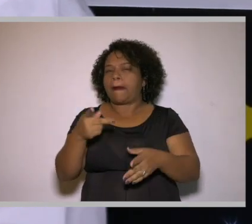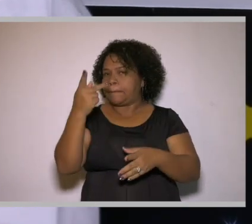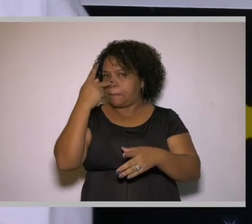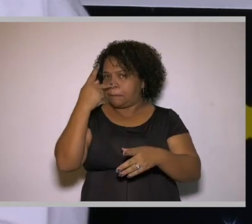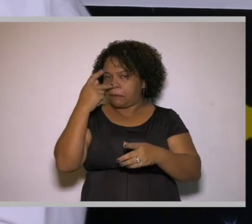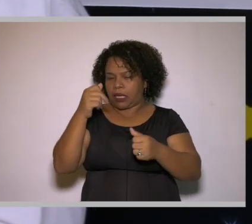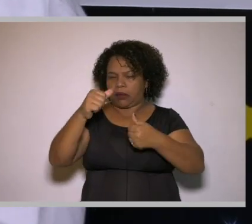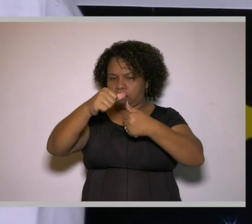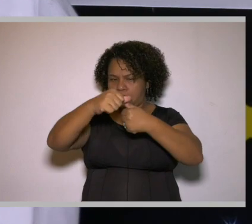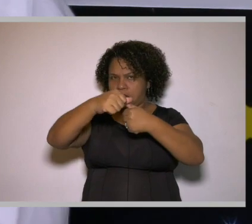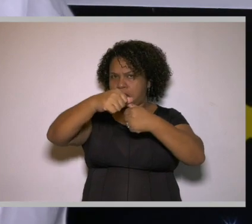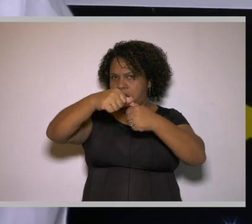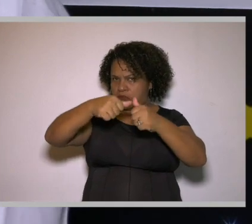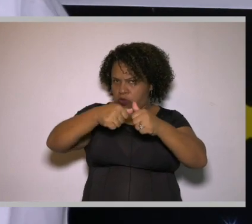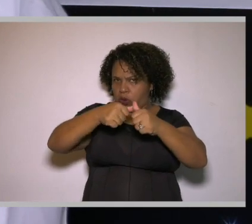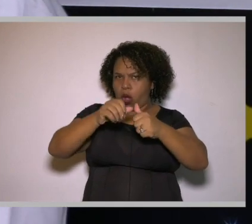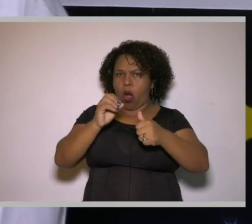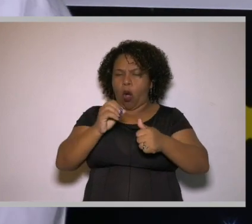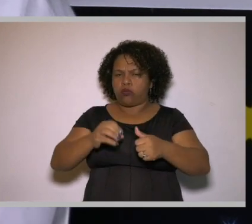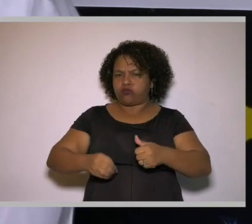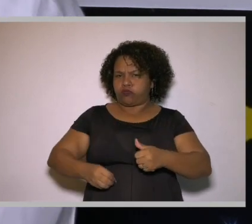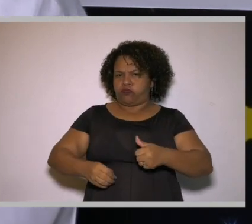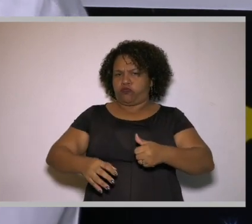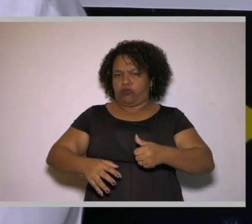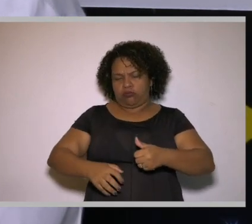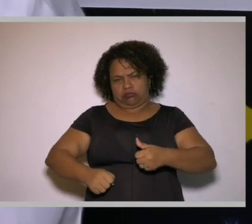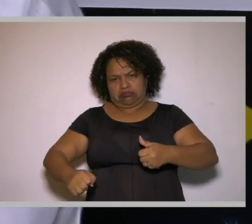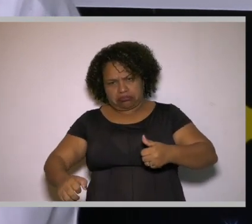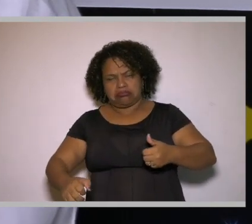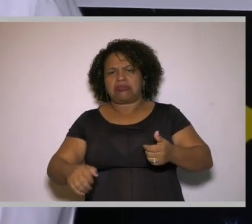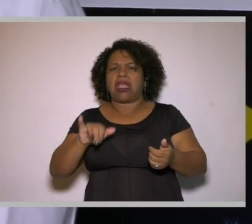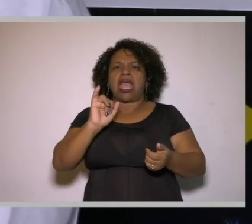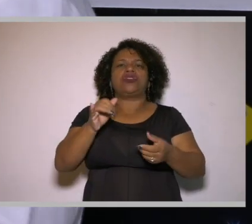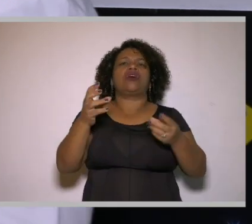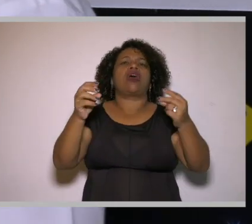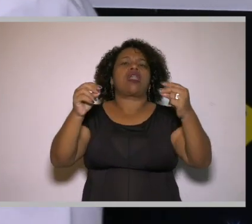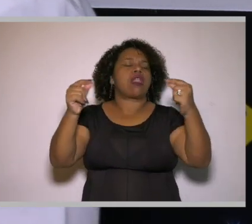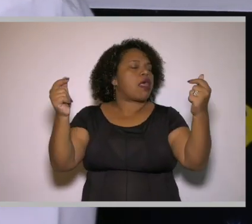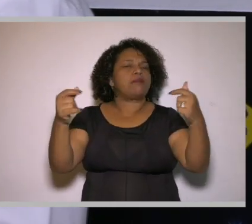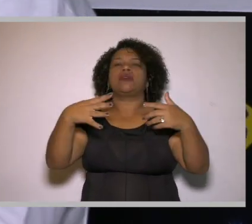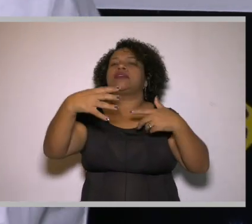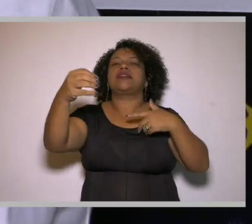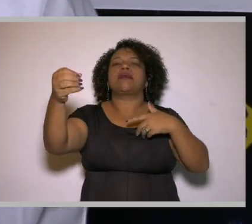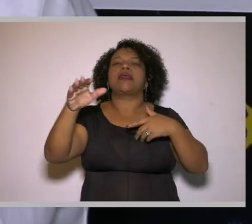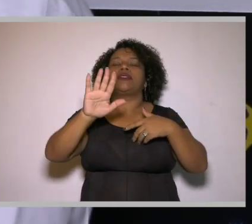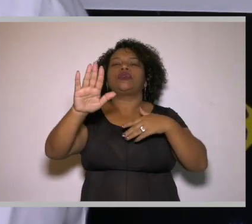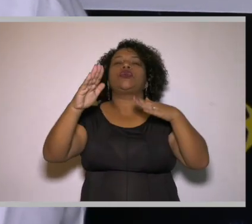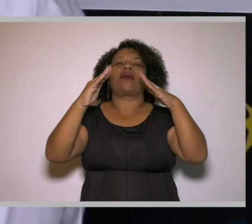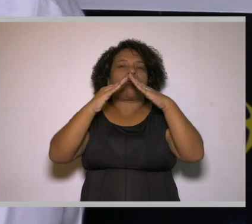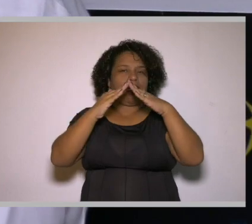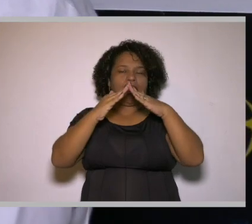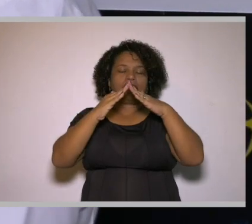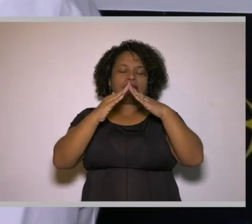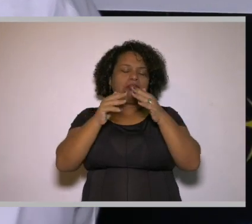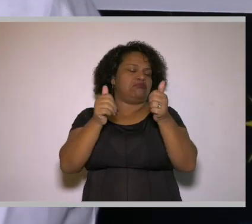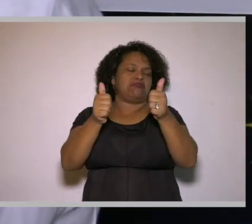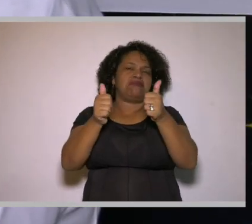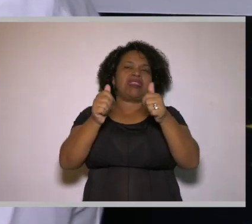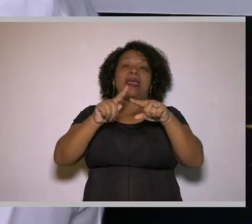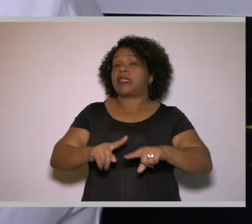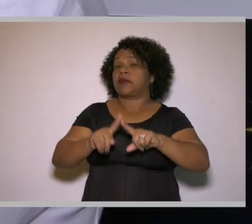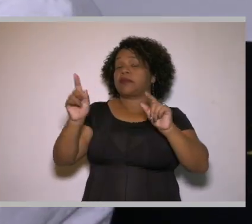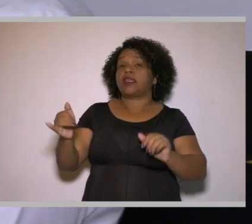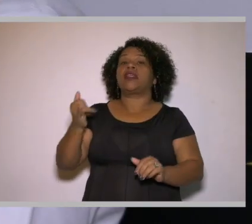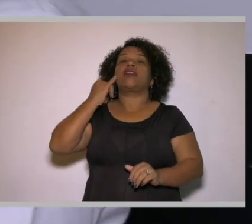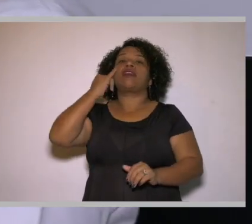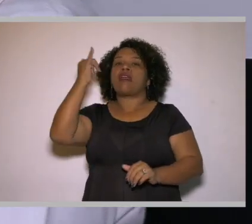los pacientes que están ingresados en el hospital y que se van a hacer procedimientos mayores, entonces estos niños se canalizan, se le